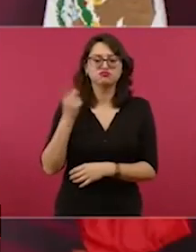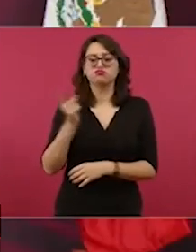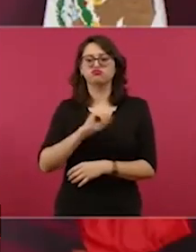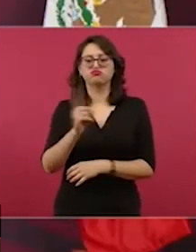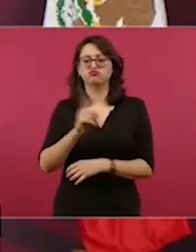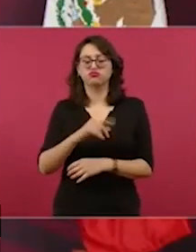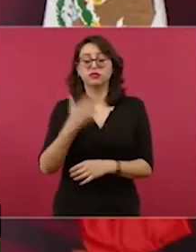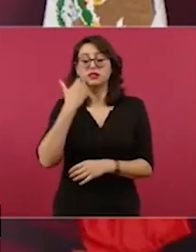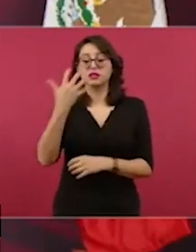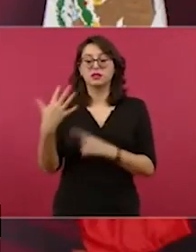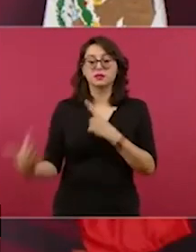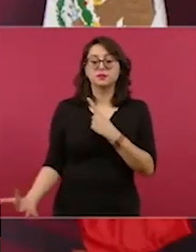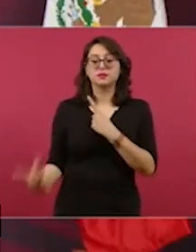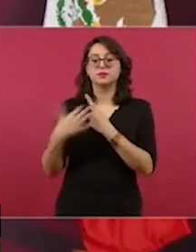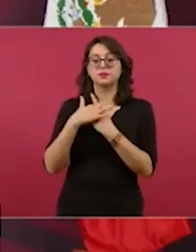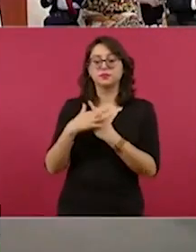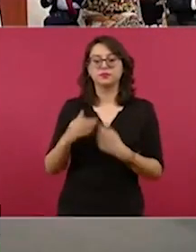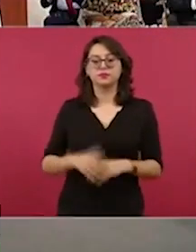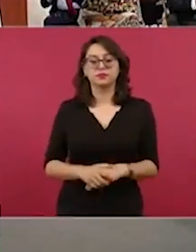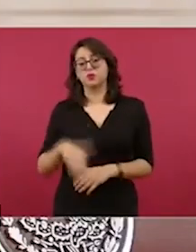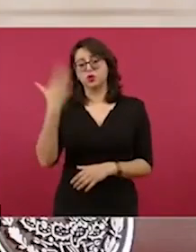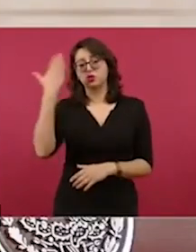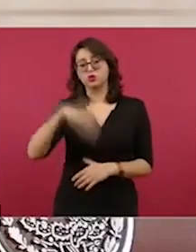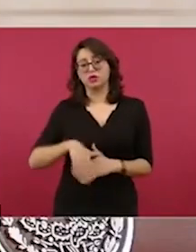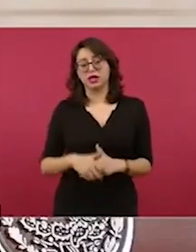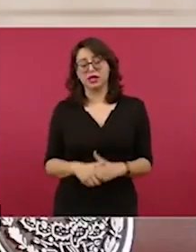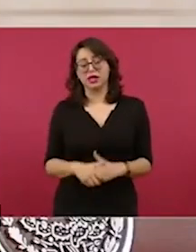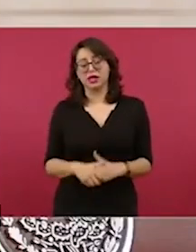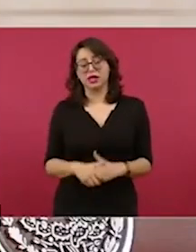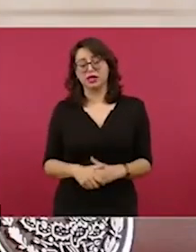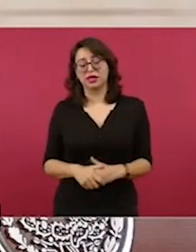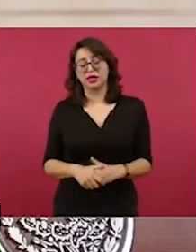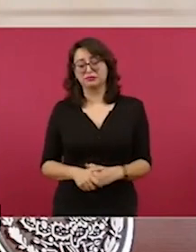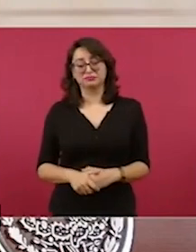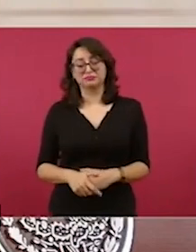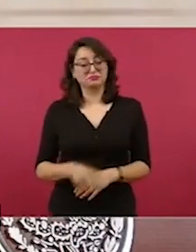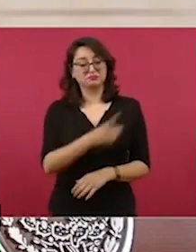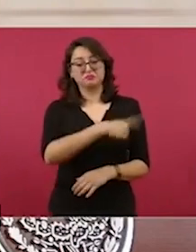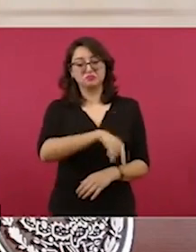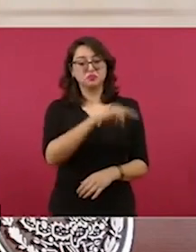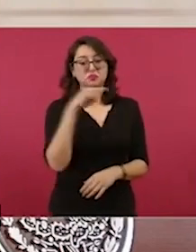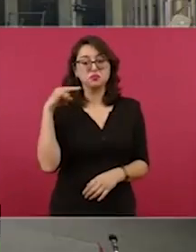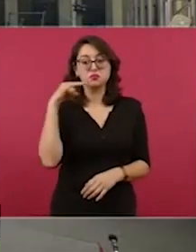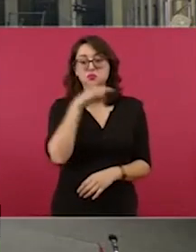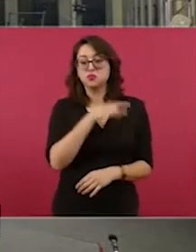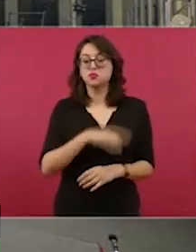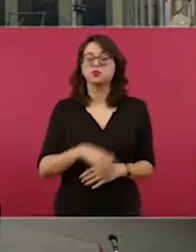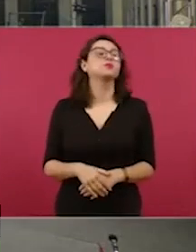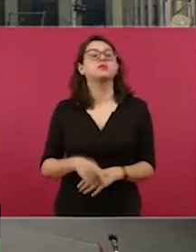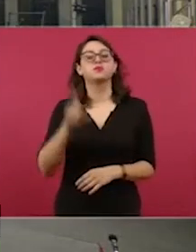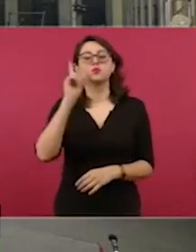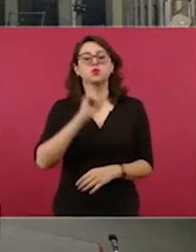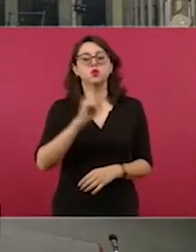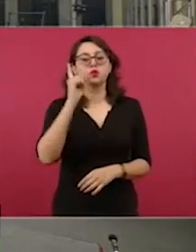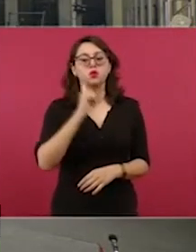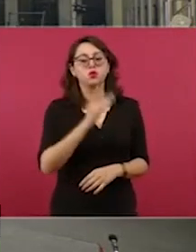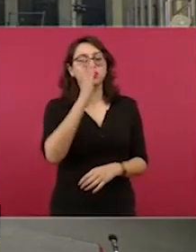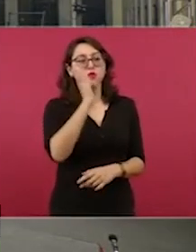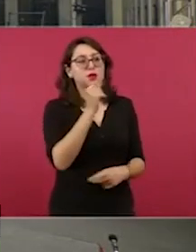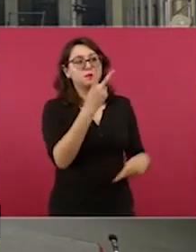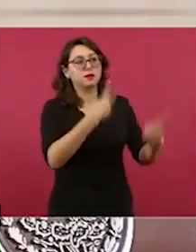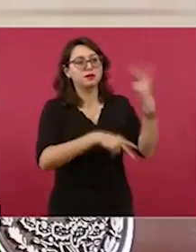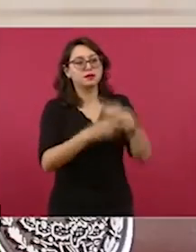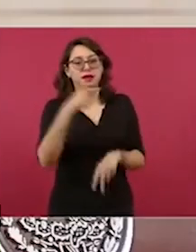este lunes, el presidente Andrés Manuel López Obrador sostuvo que no se permitirá el acceso a la mañanera a la senadora Xóchitl